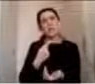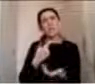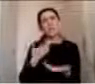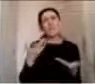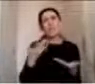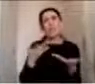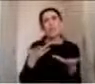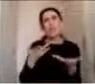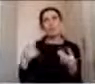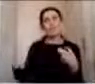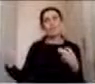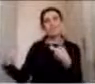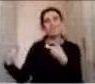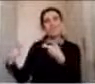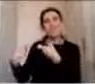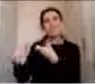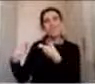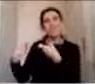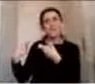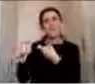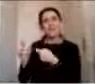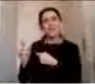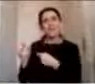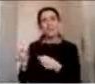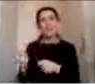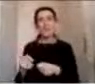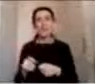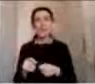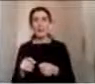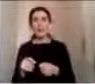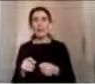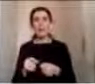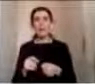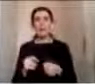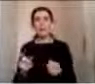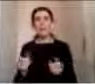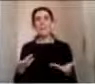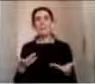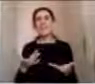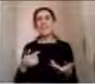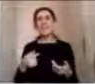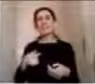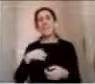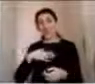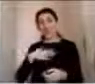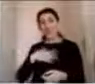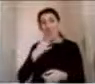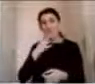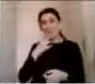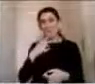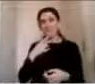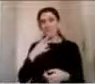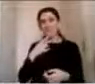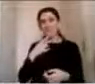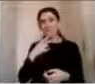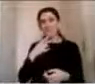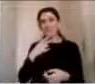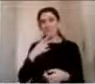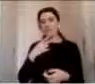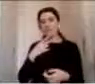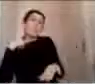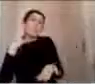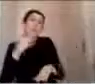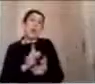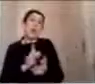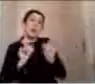con esta respuesta de decir de algo hay que morir? Relativizar un poco la situación. El ejemplo de abajo, aplicado a